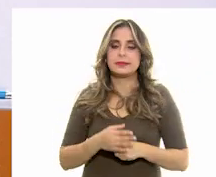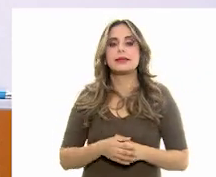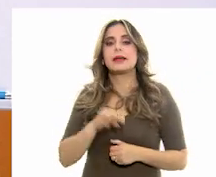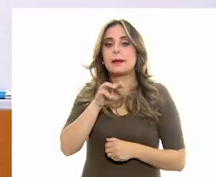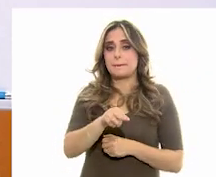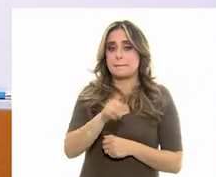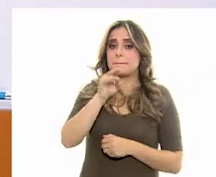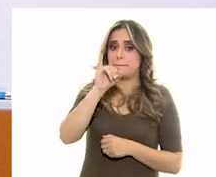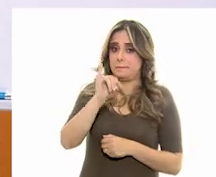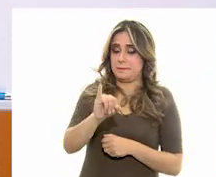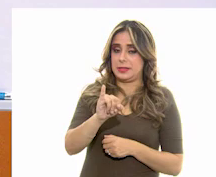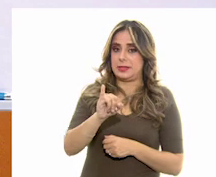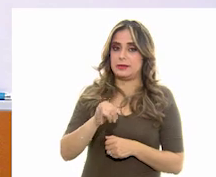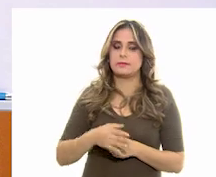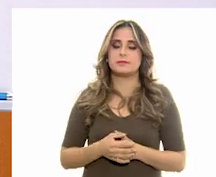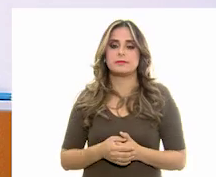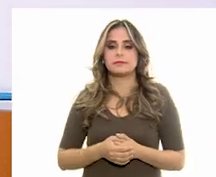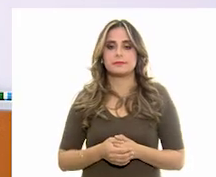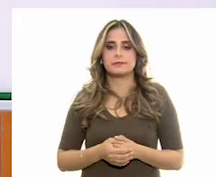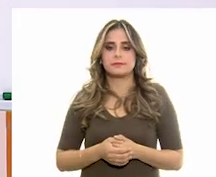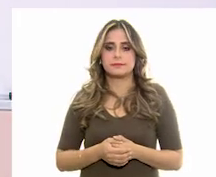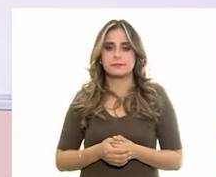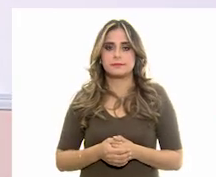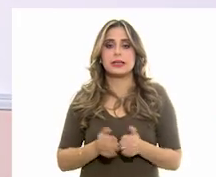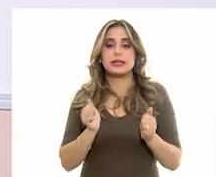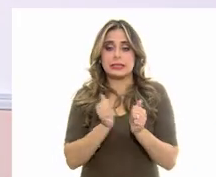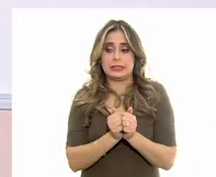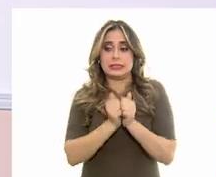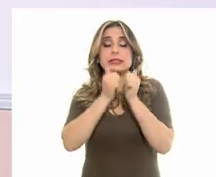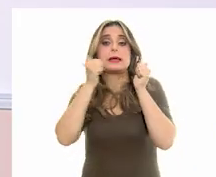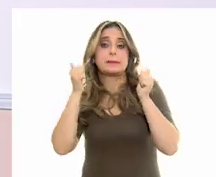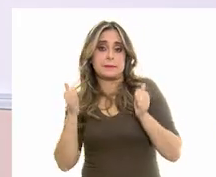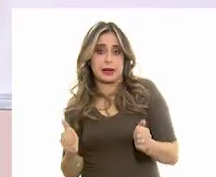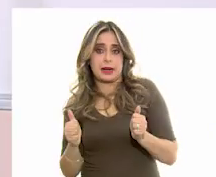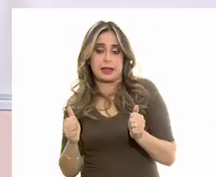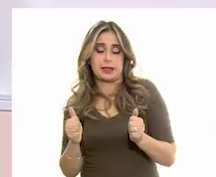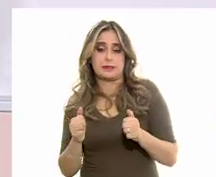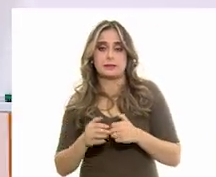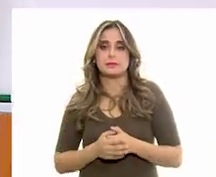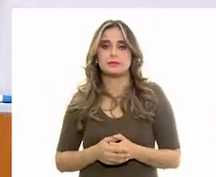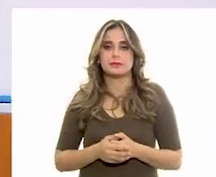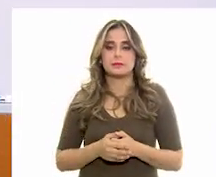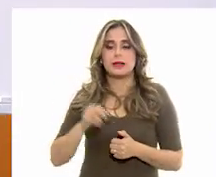Mi. Ajá. Damos el espacio. Exacto.